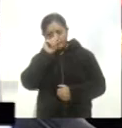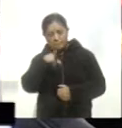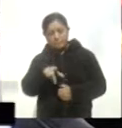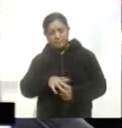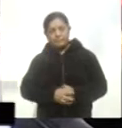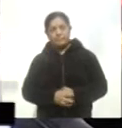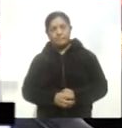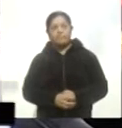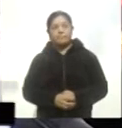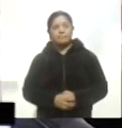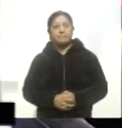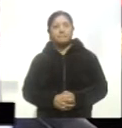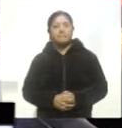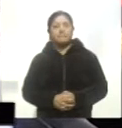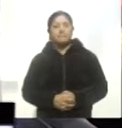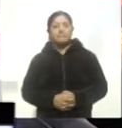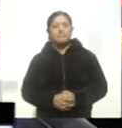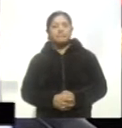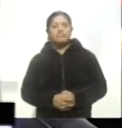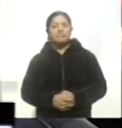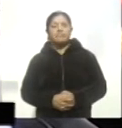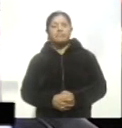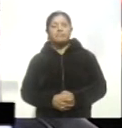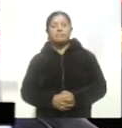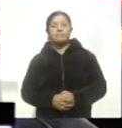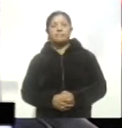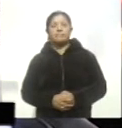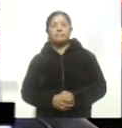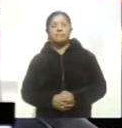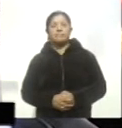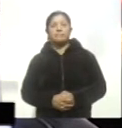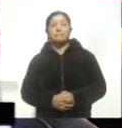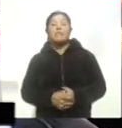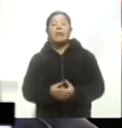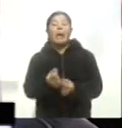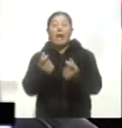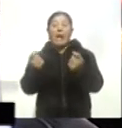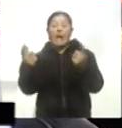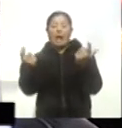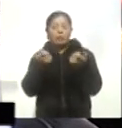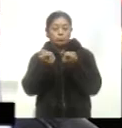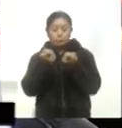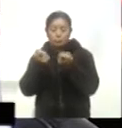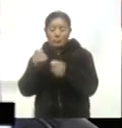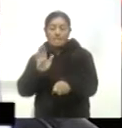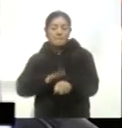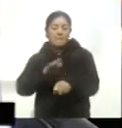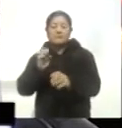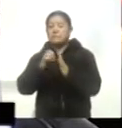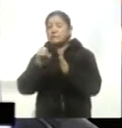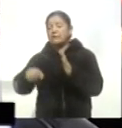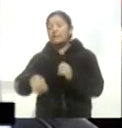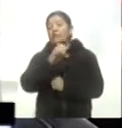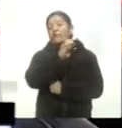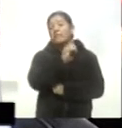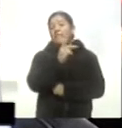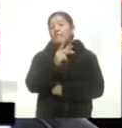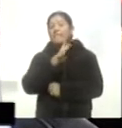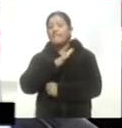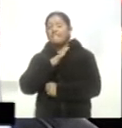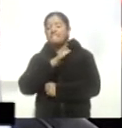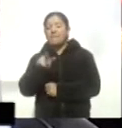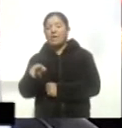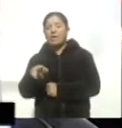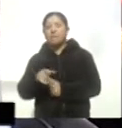se han establecido algunos controles, por ejemplo, en oficialía de partes hay algunas